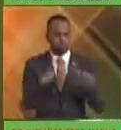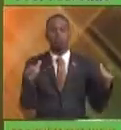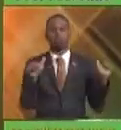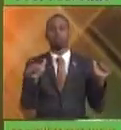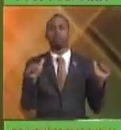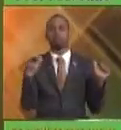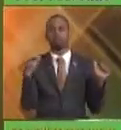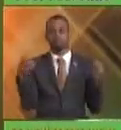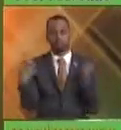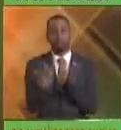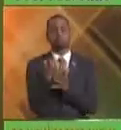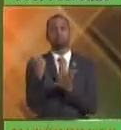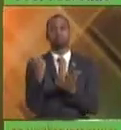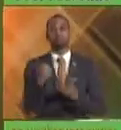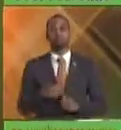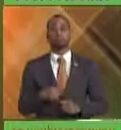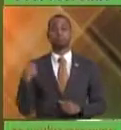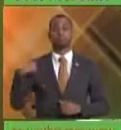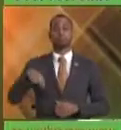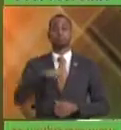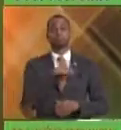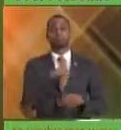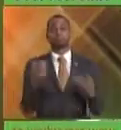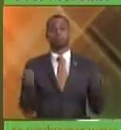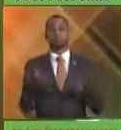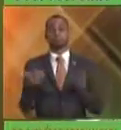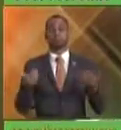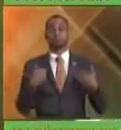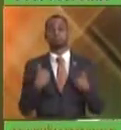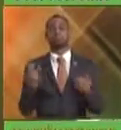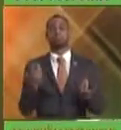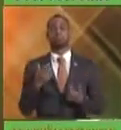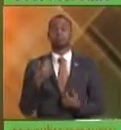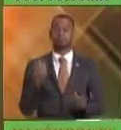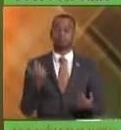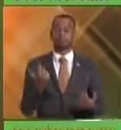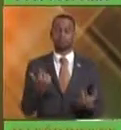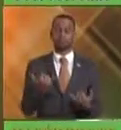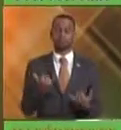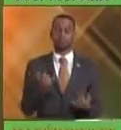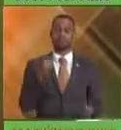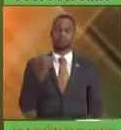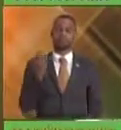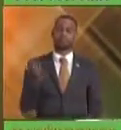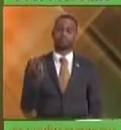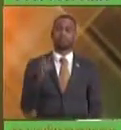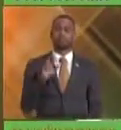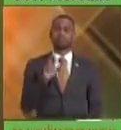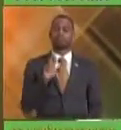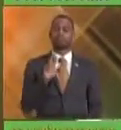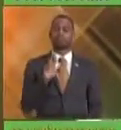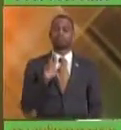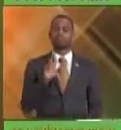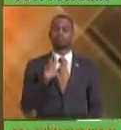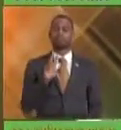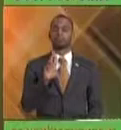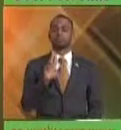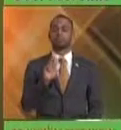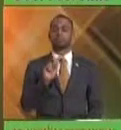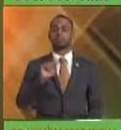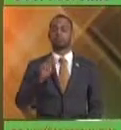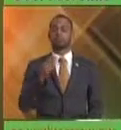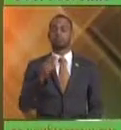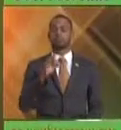humano nosotros tenemos con nosotros valga la redundancia aquí a ruth ruth fernández